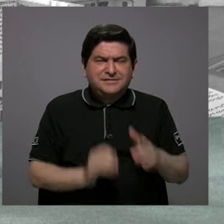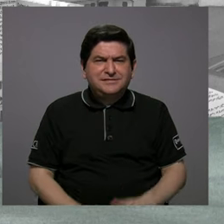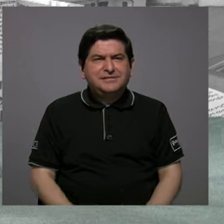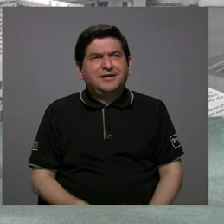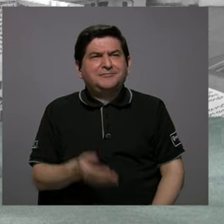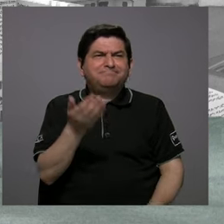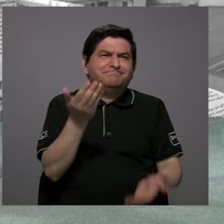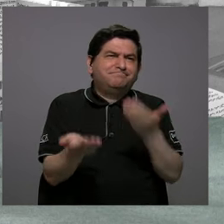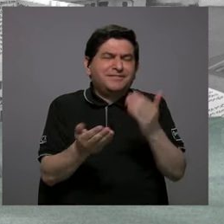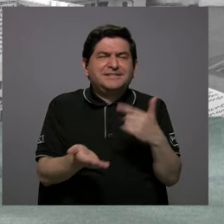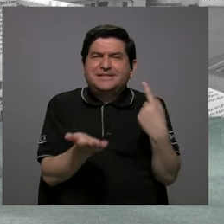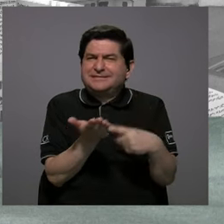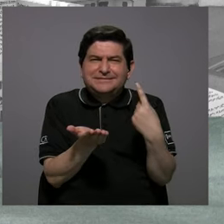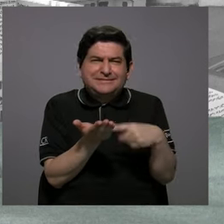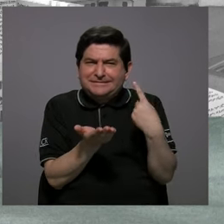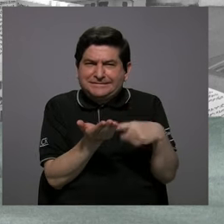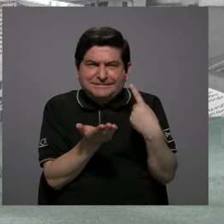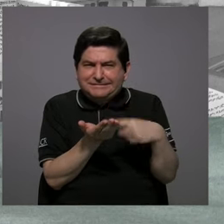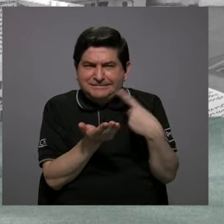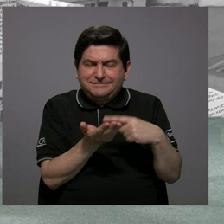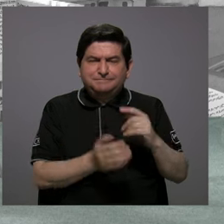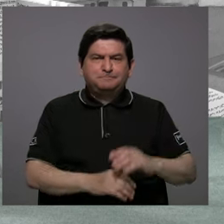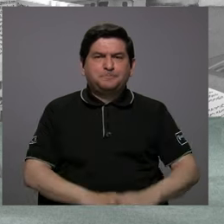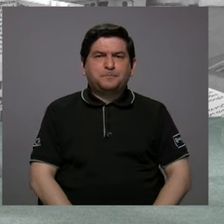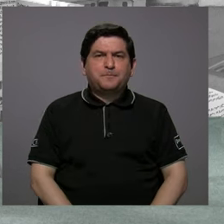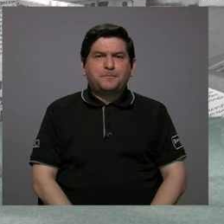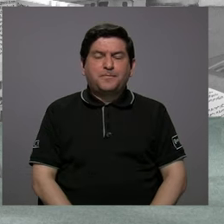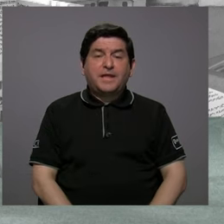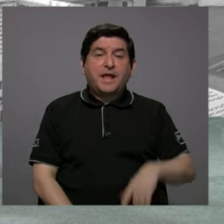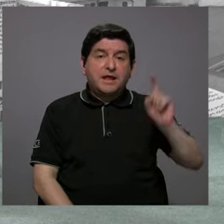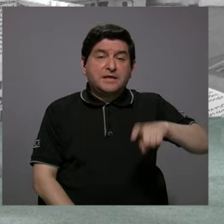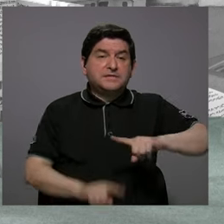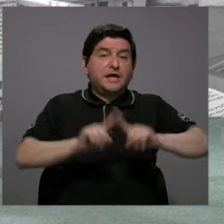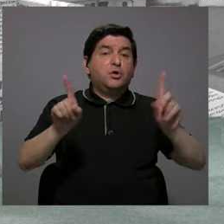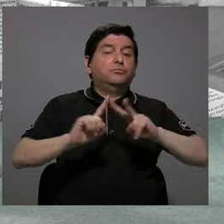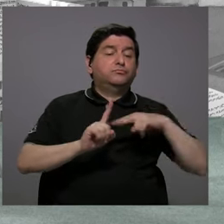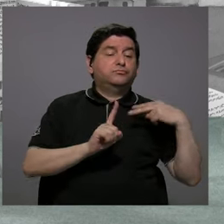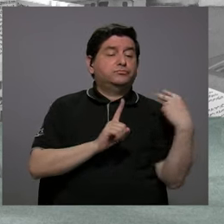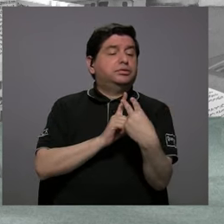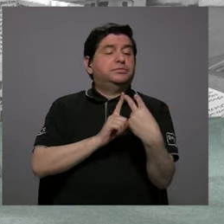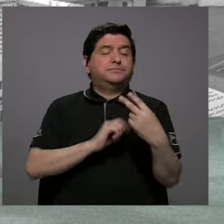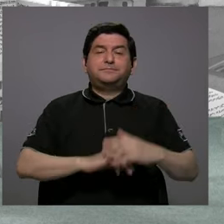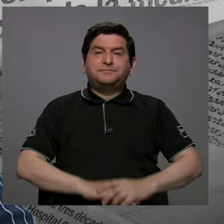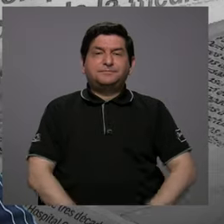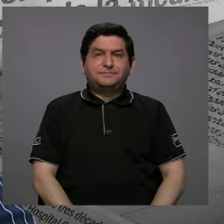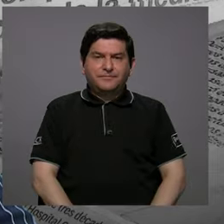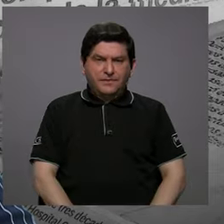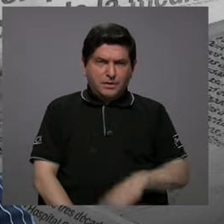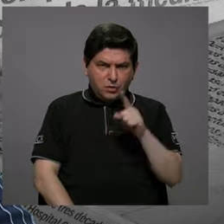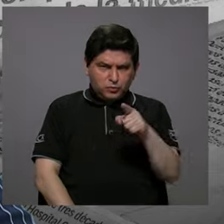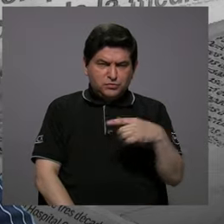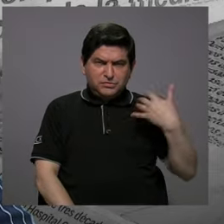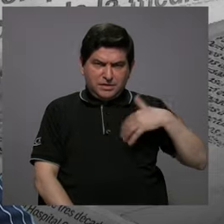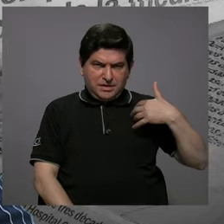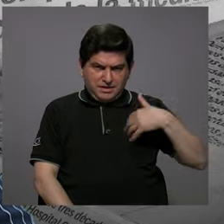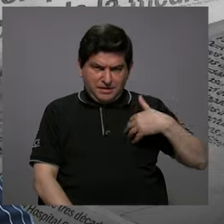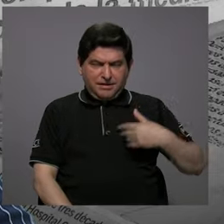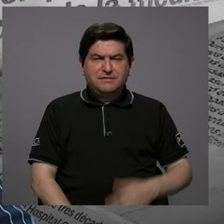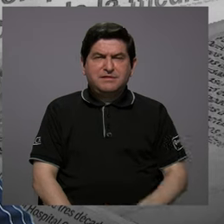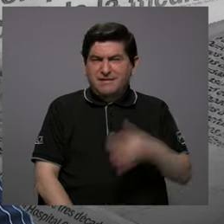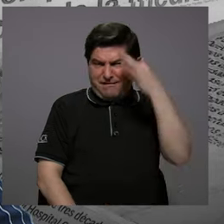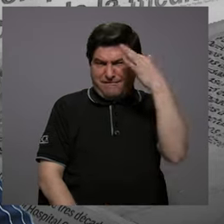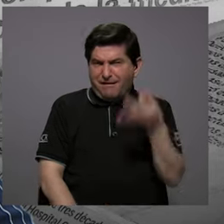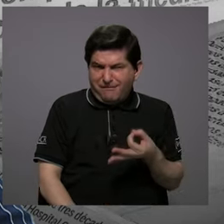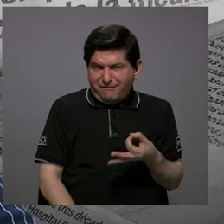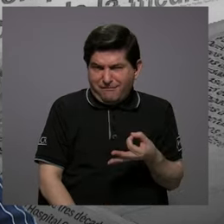bastante en debate entonces Bueno ahí hay que darle otro enfoque eh ustedes en Argentina eh tengo